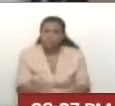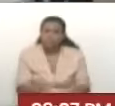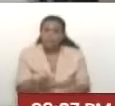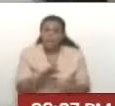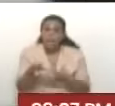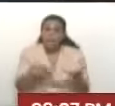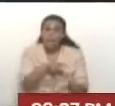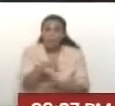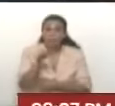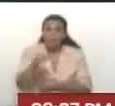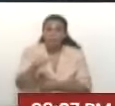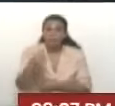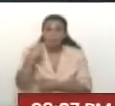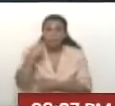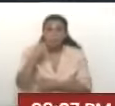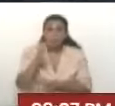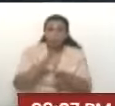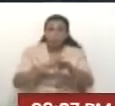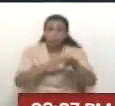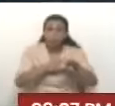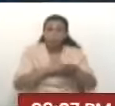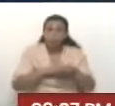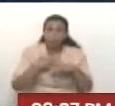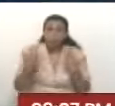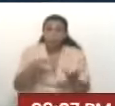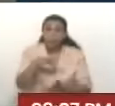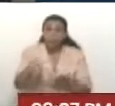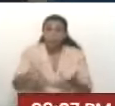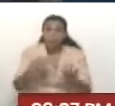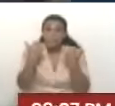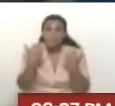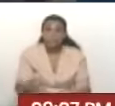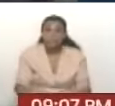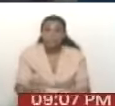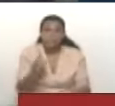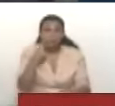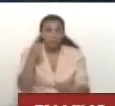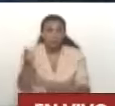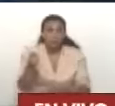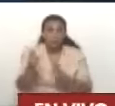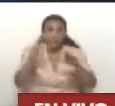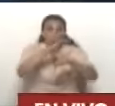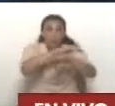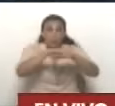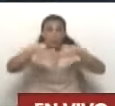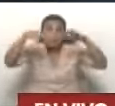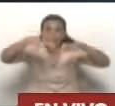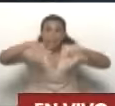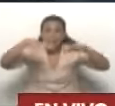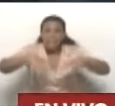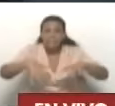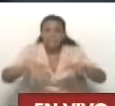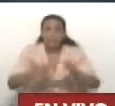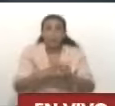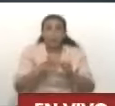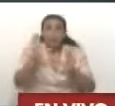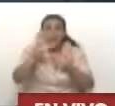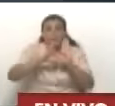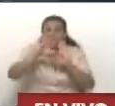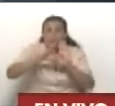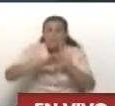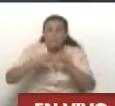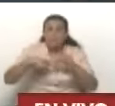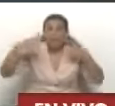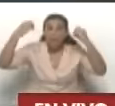nos ha hecho un llamado y una alerta para que nosotros podamos proceder a hacer impermeabilización, techo, climatización, iluminación,